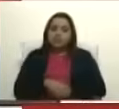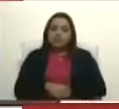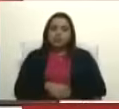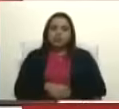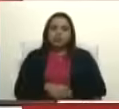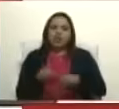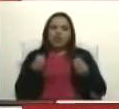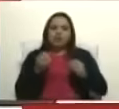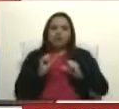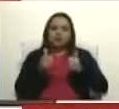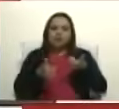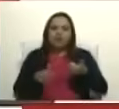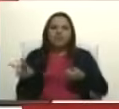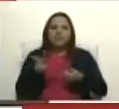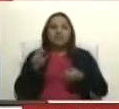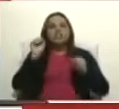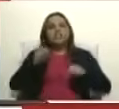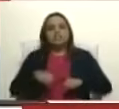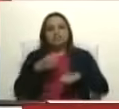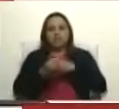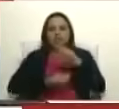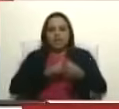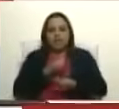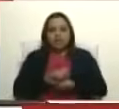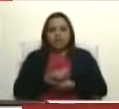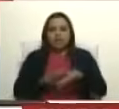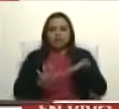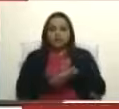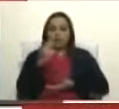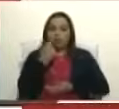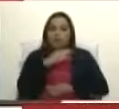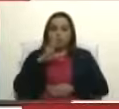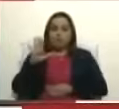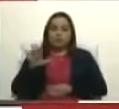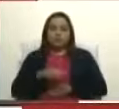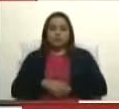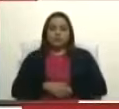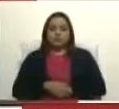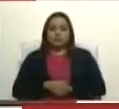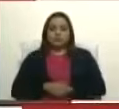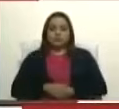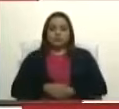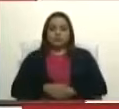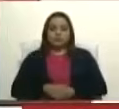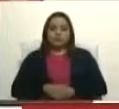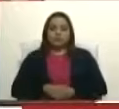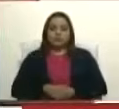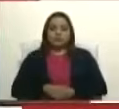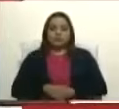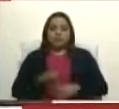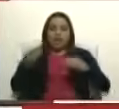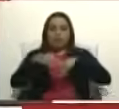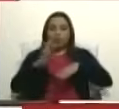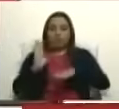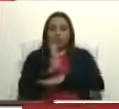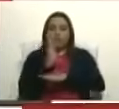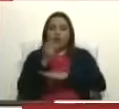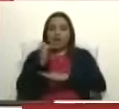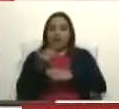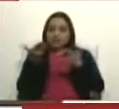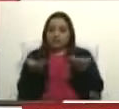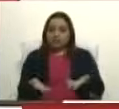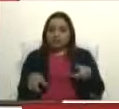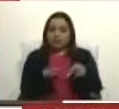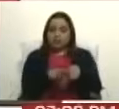eso? Porque Venezuela sí cumple con lo que se compromete. El acuerdo de Barbados está ahí, eso